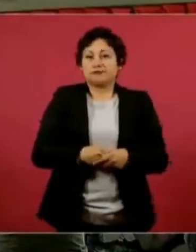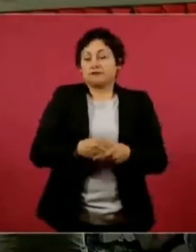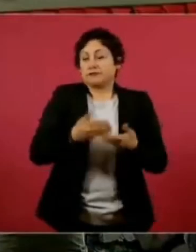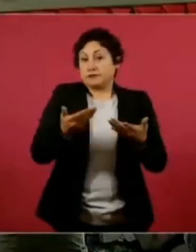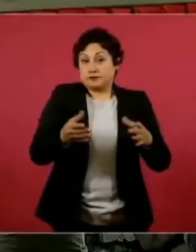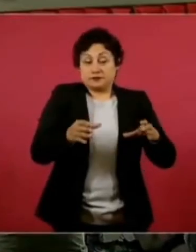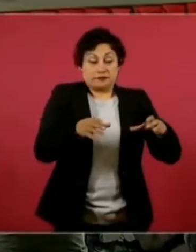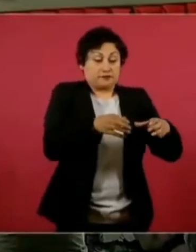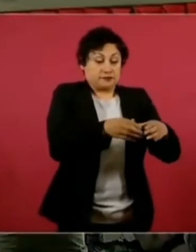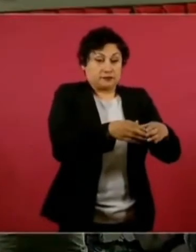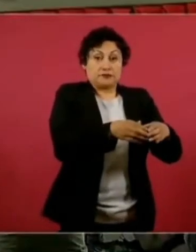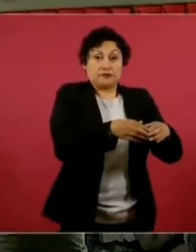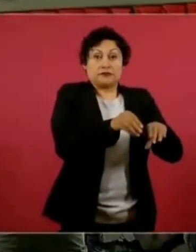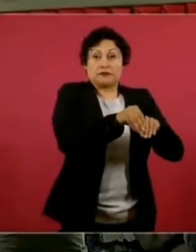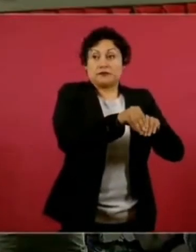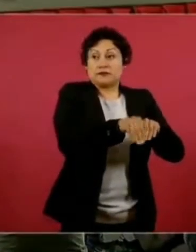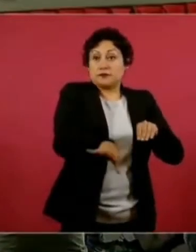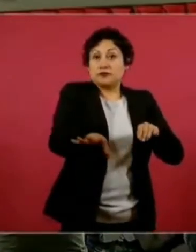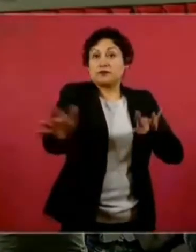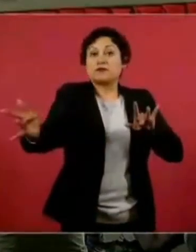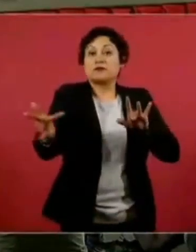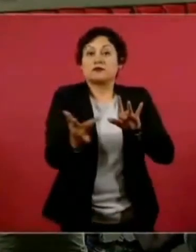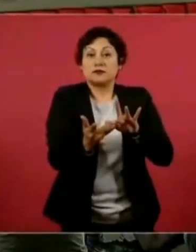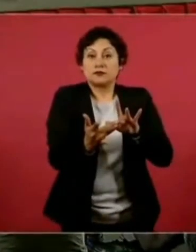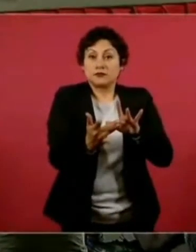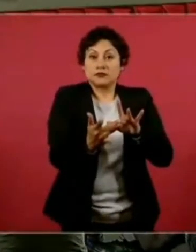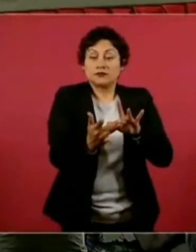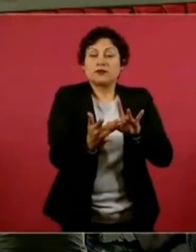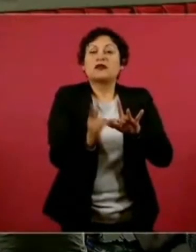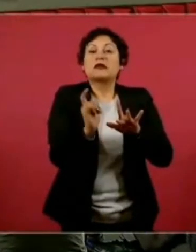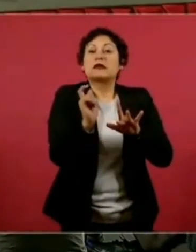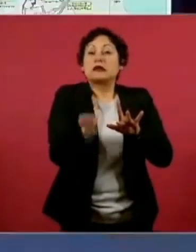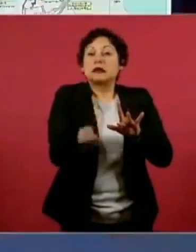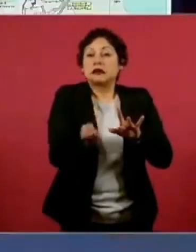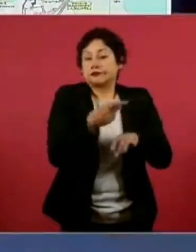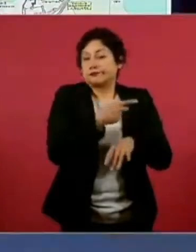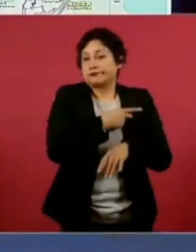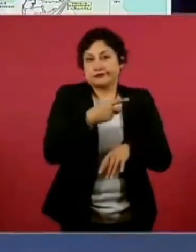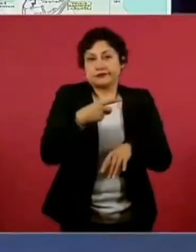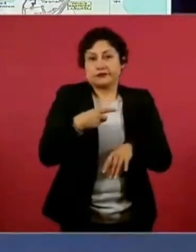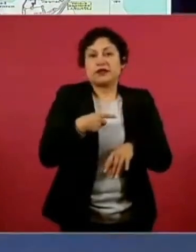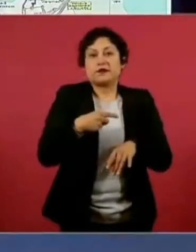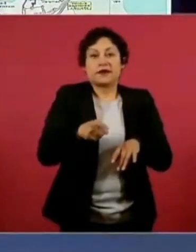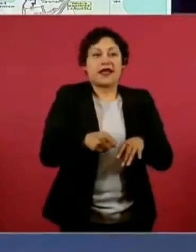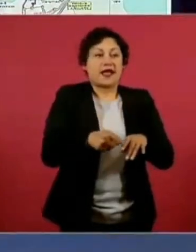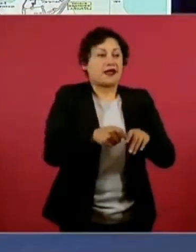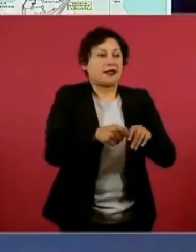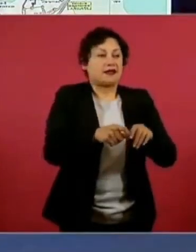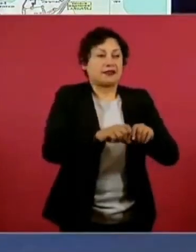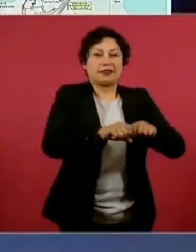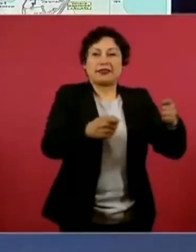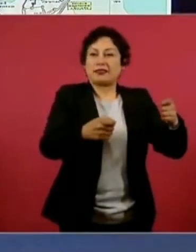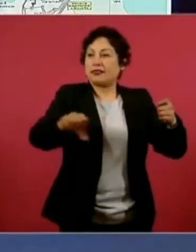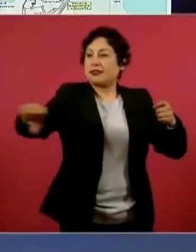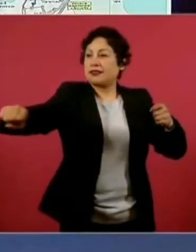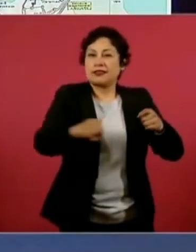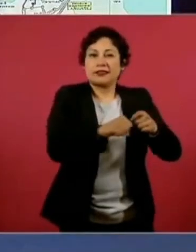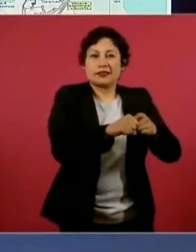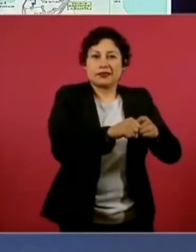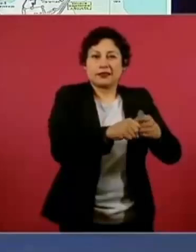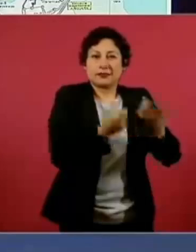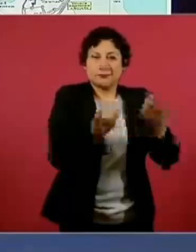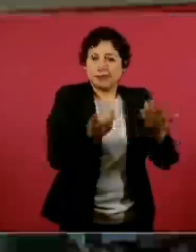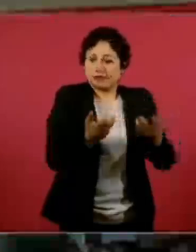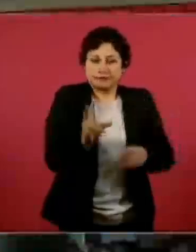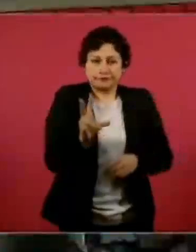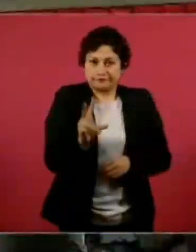líneas, bueno, tenían que considerar, no nada más es llegar, abrir el cable y conectarnos, ¿va? Que es precisamente